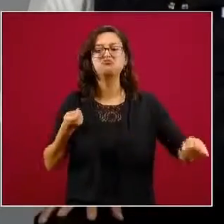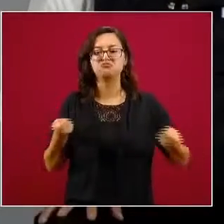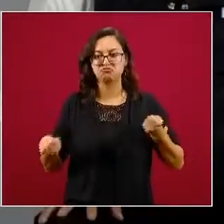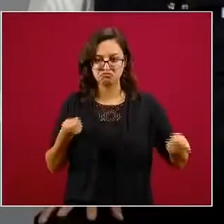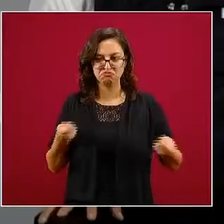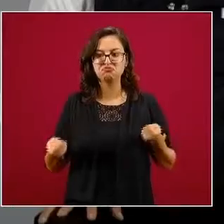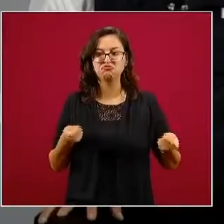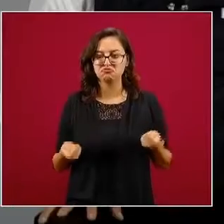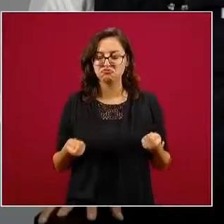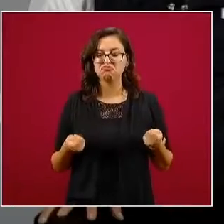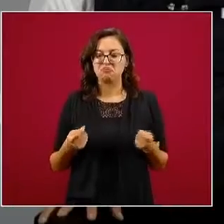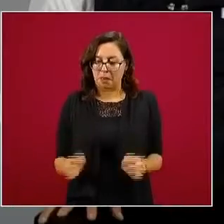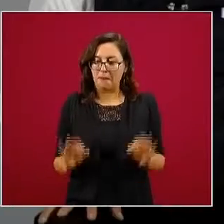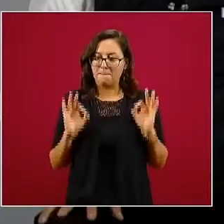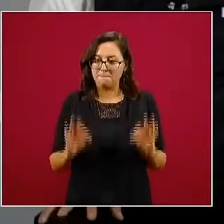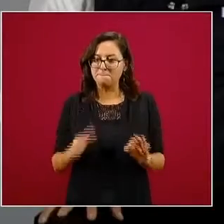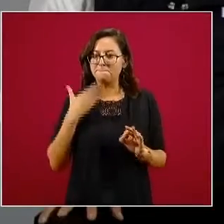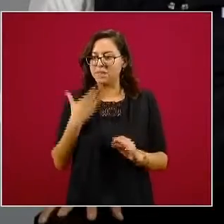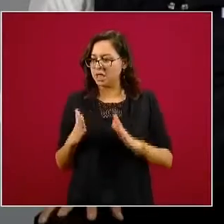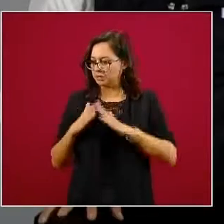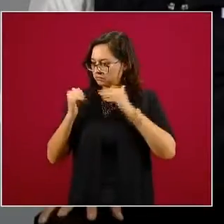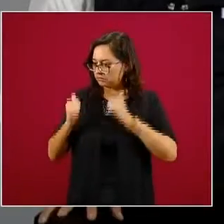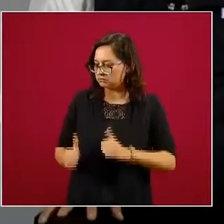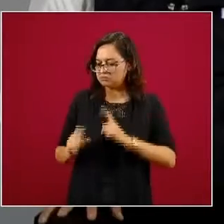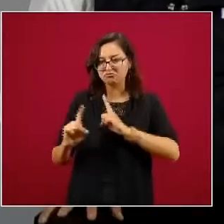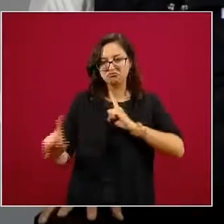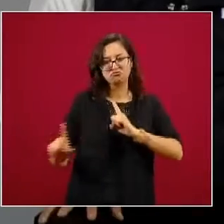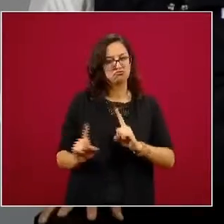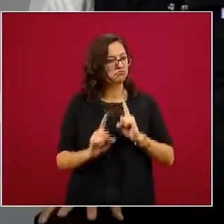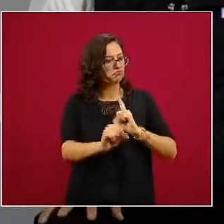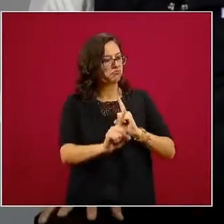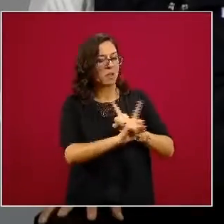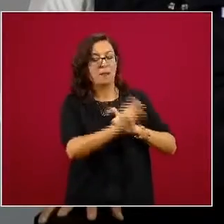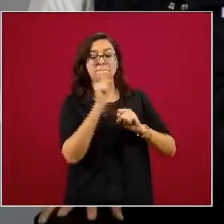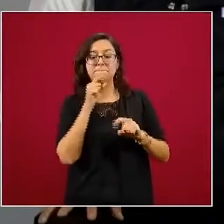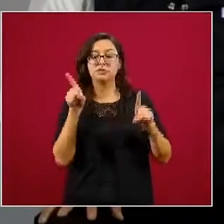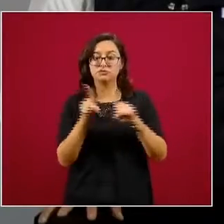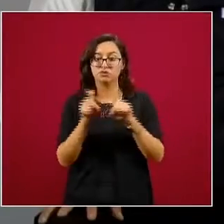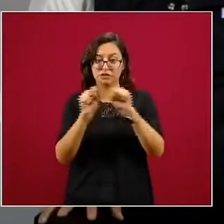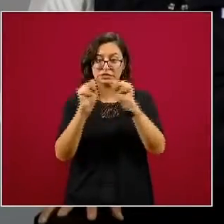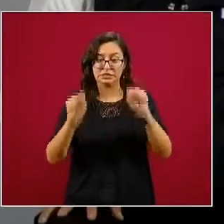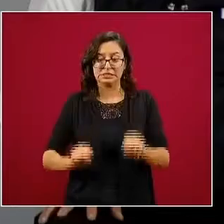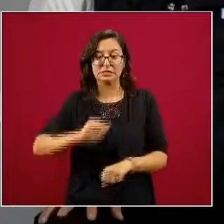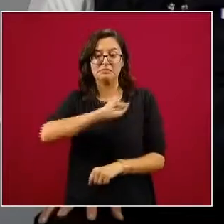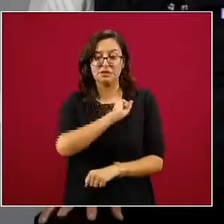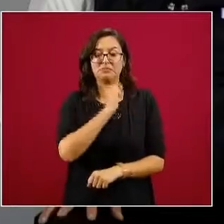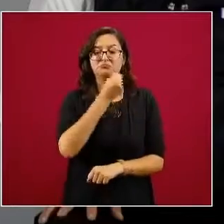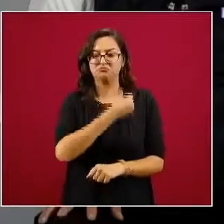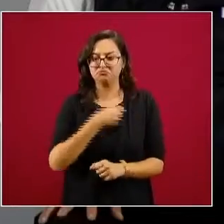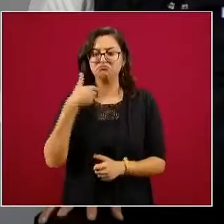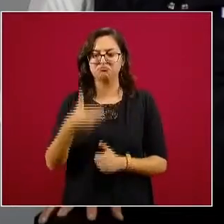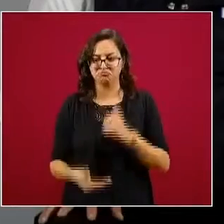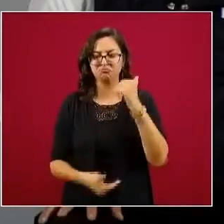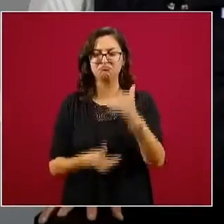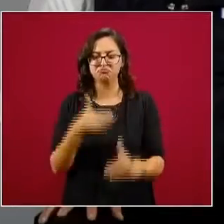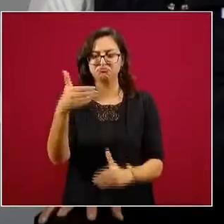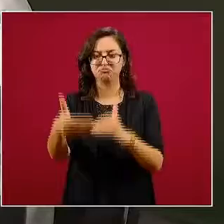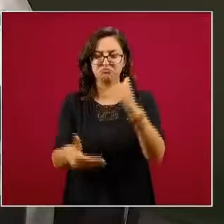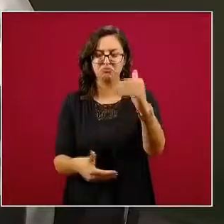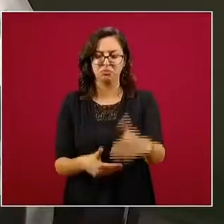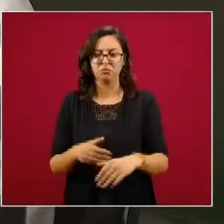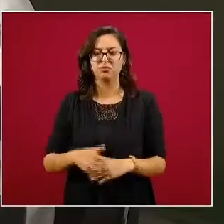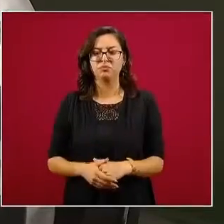muchas estrategias que se tienen que tomar. La próxima, ¿dónde estamos nosotros ahorita? En nuestro mayor punto